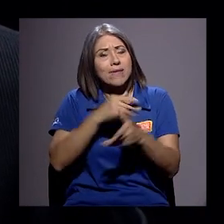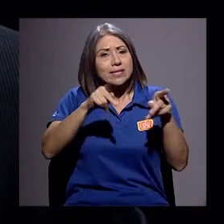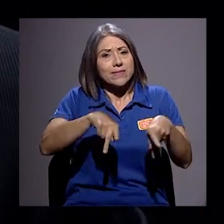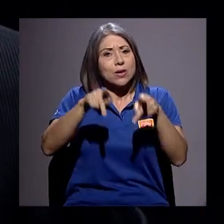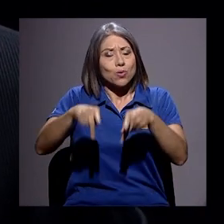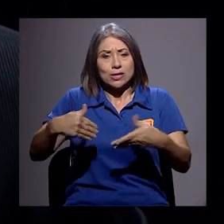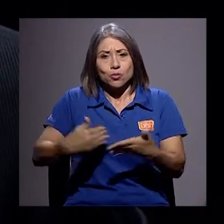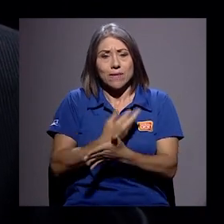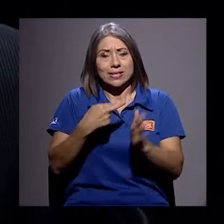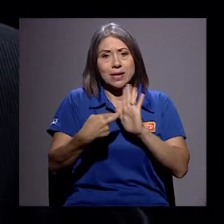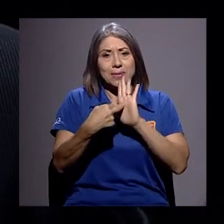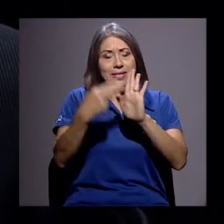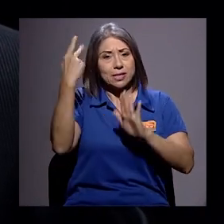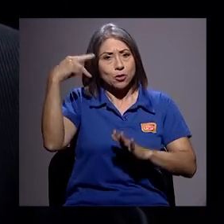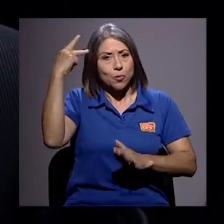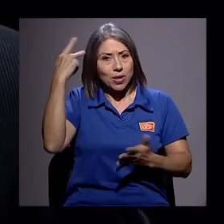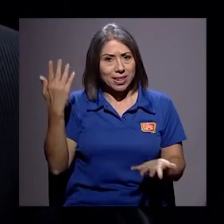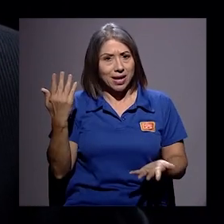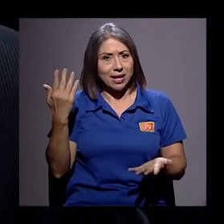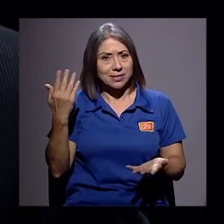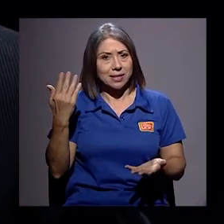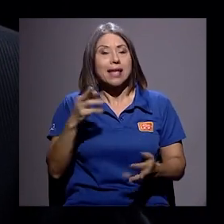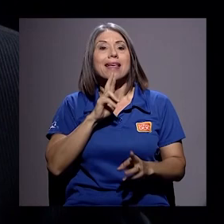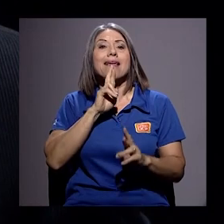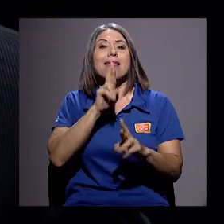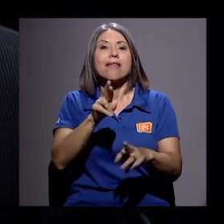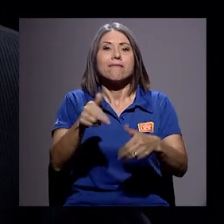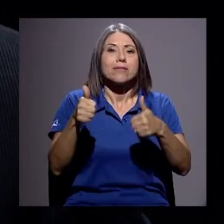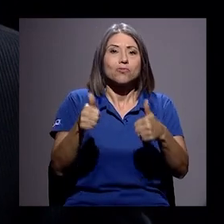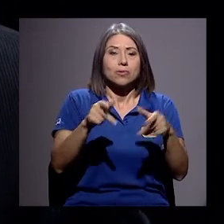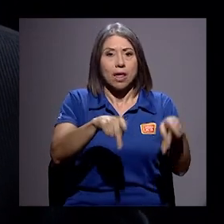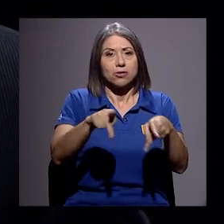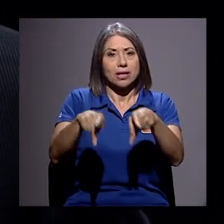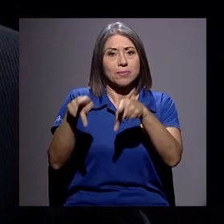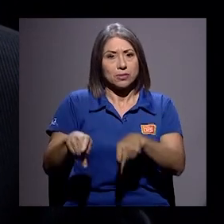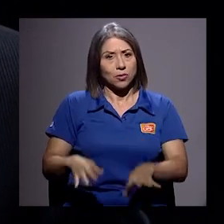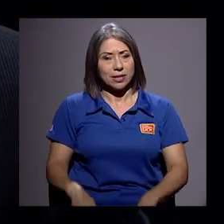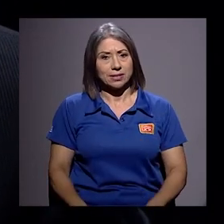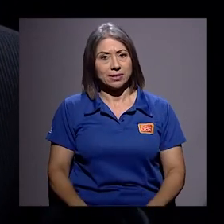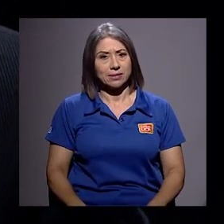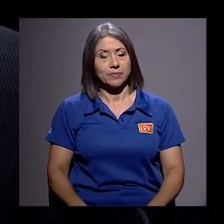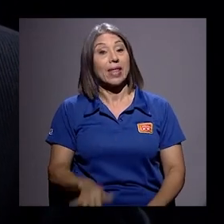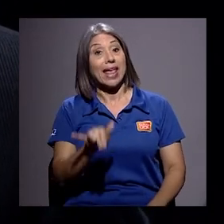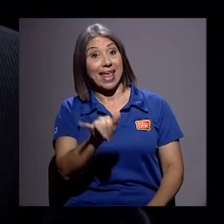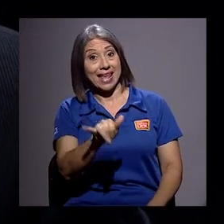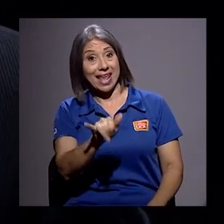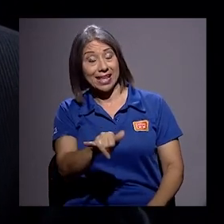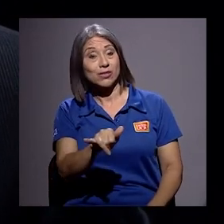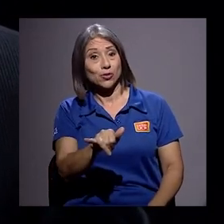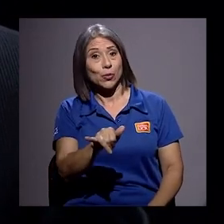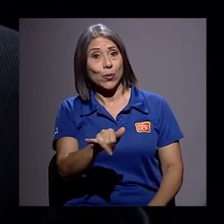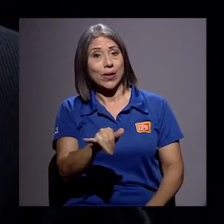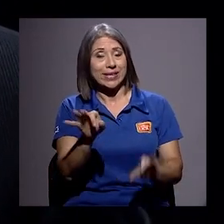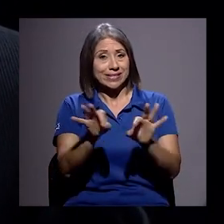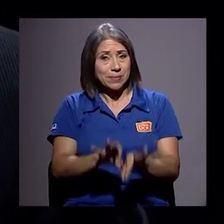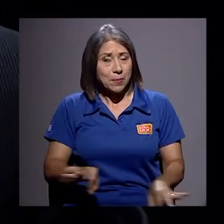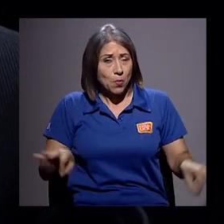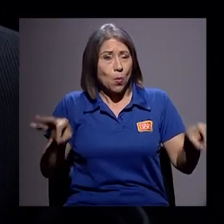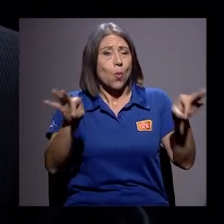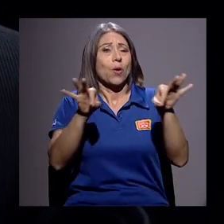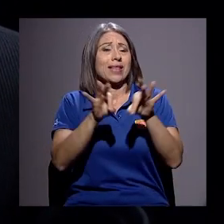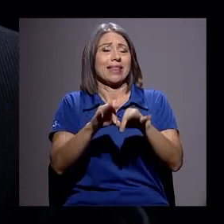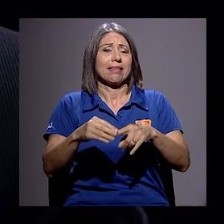representaciones políticas que le den resultados a las personas verdad en eso en eso él es importante fundamental